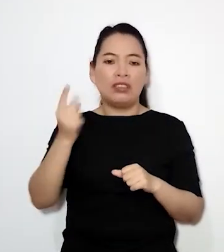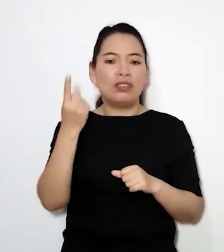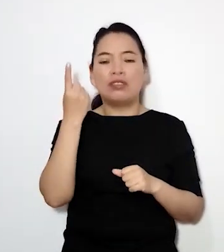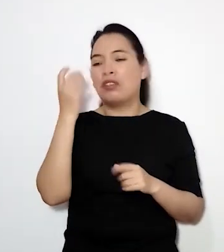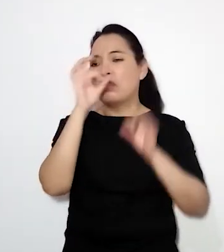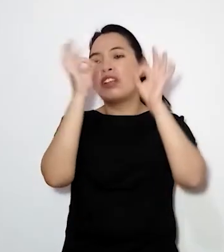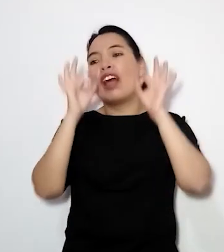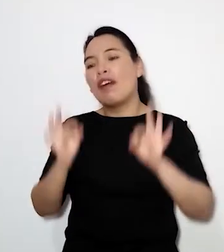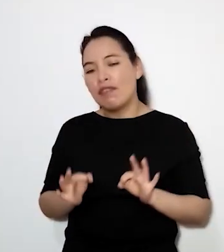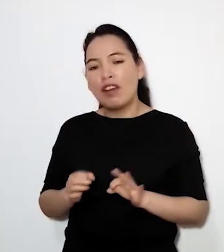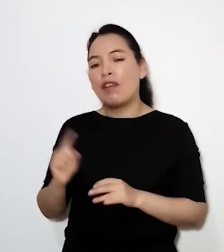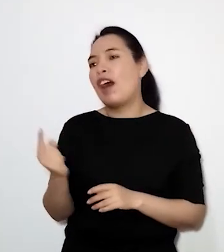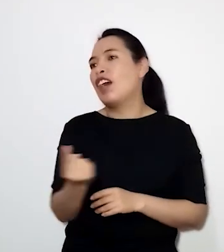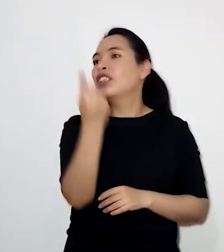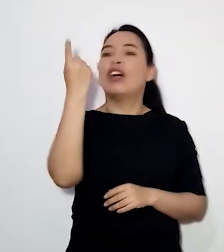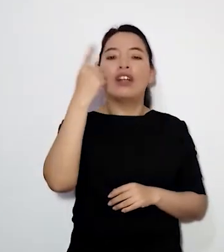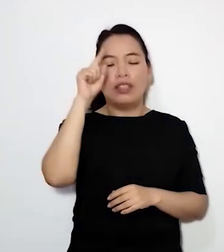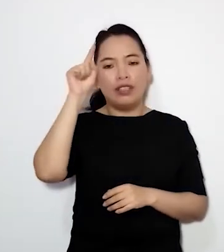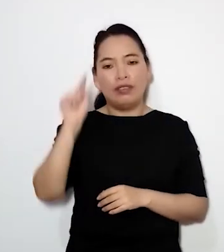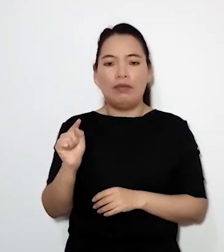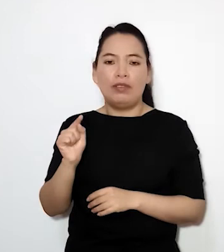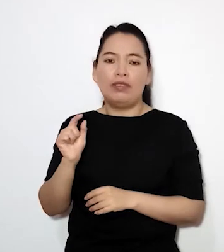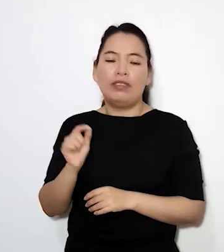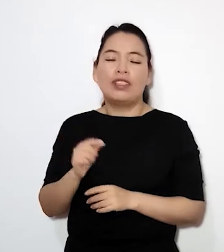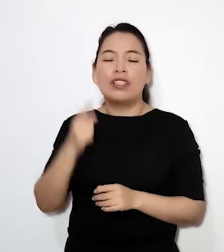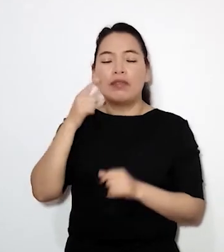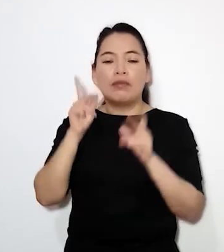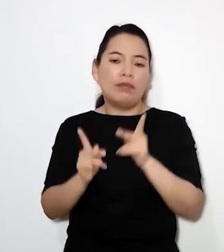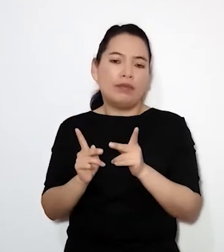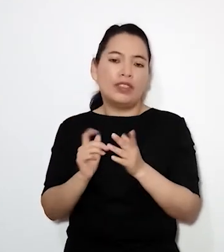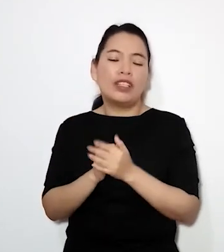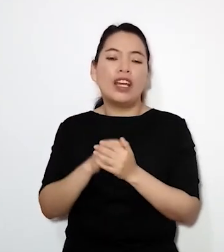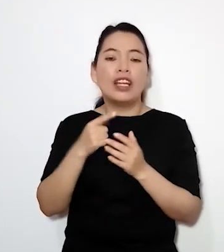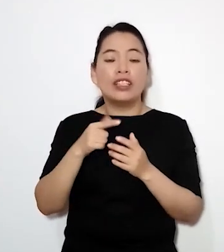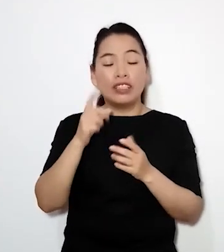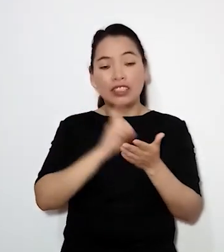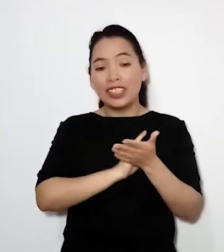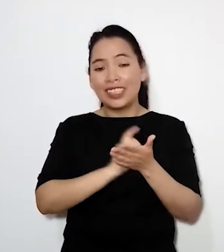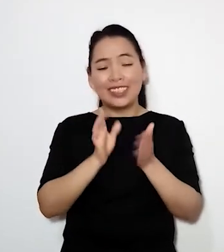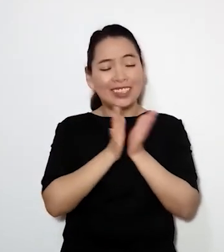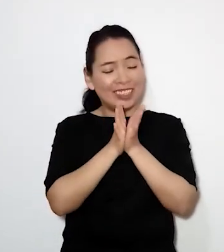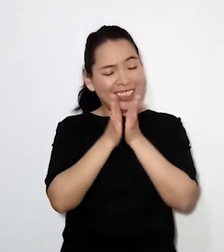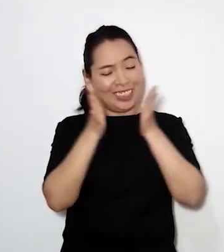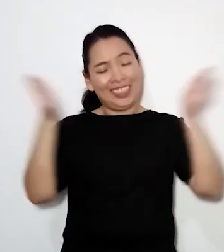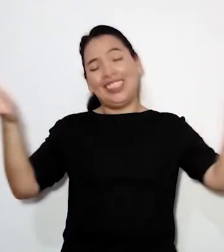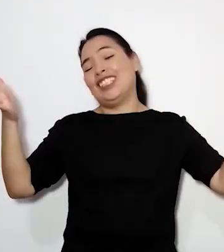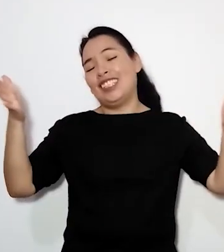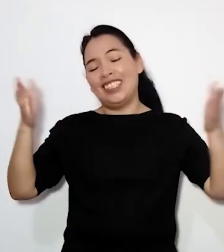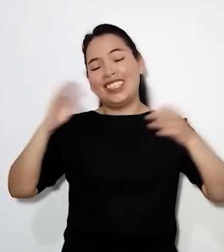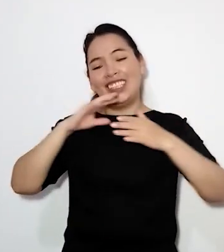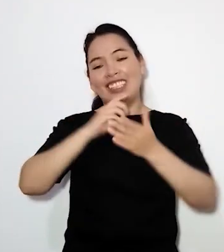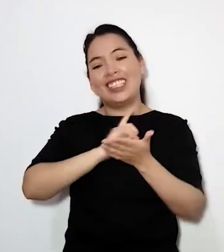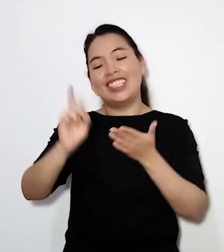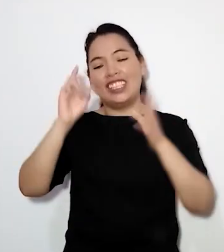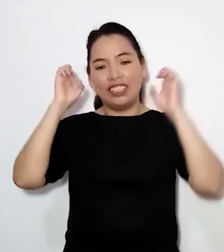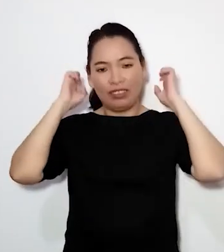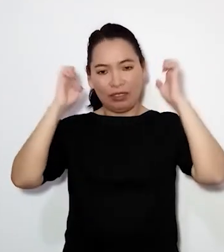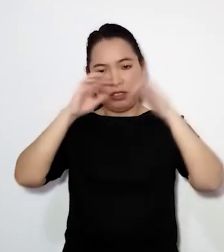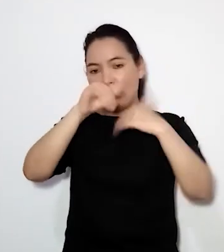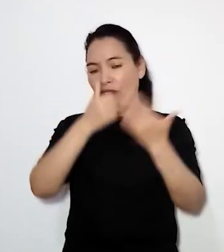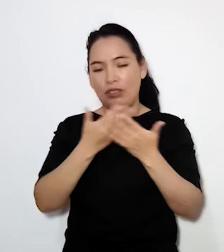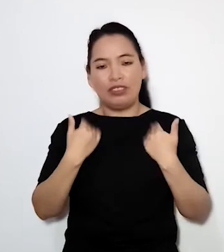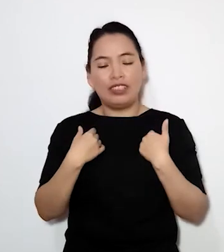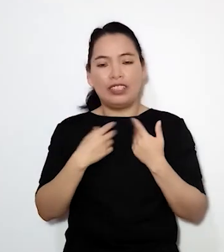una dimensión del derecho a la educación en las que todas las personas tienen algo que decir. Como nos queda tan poco